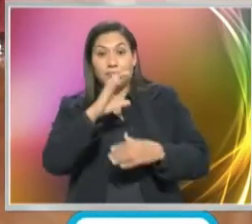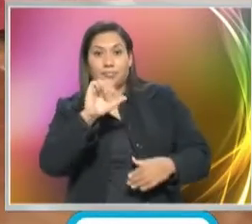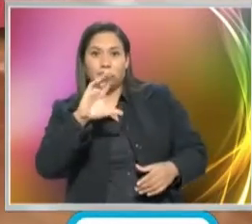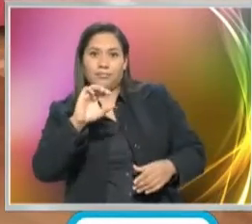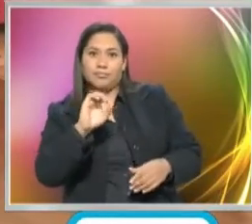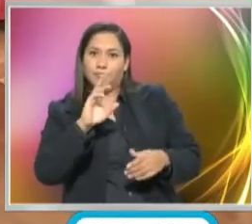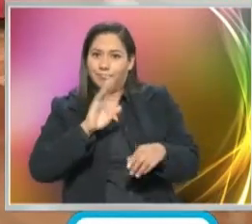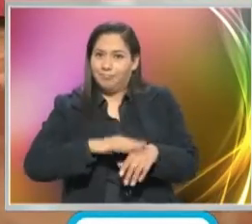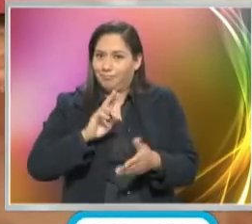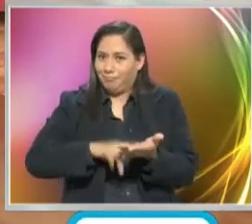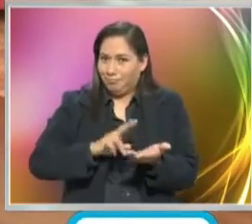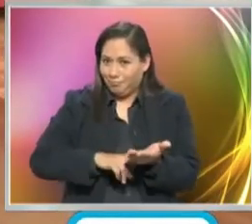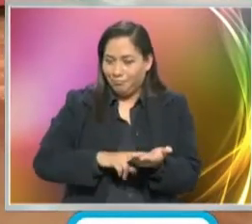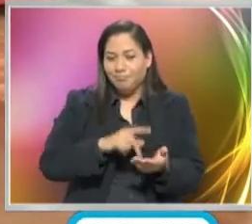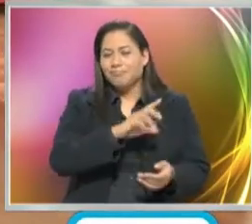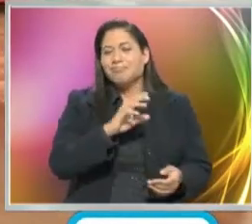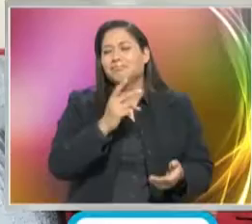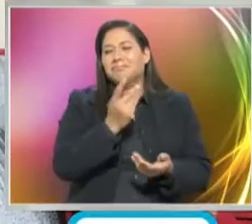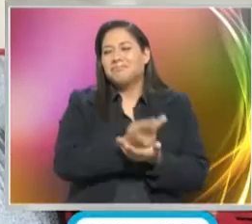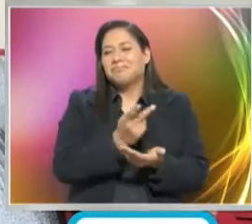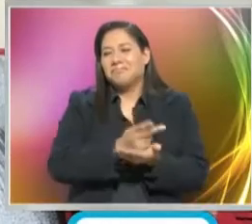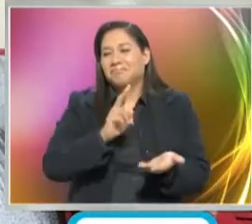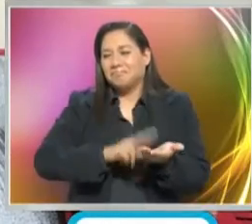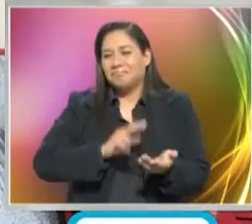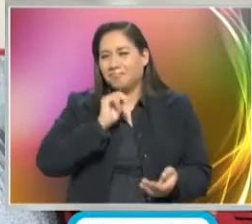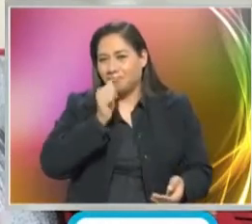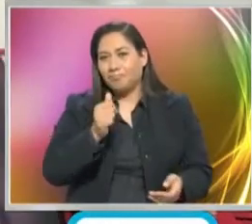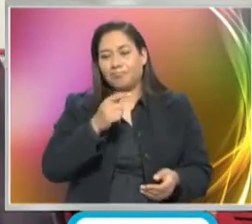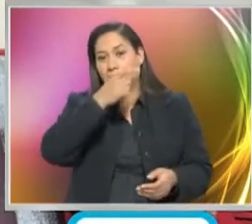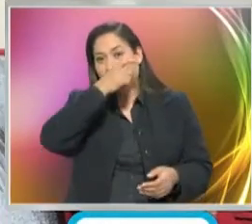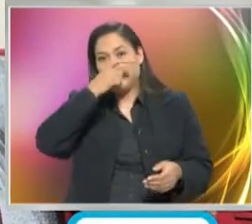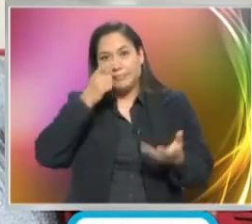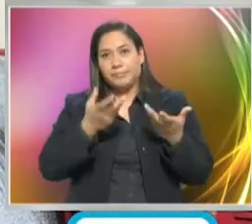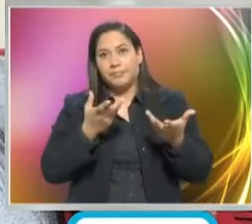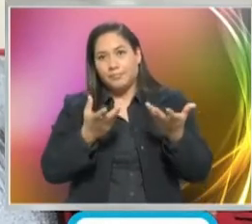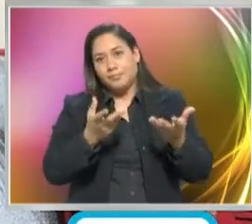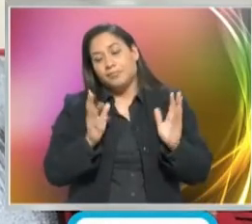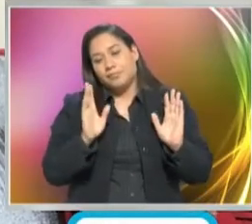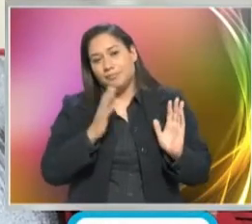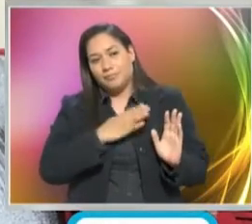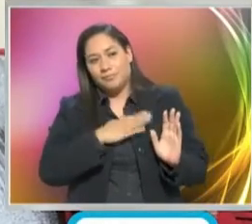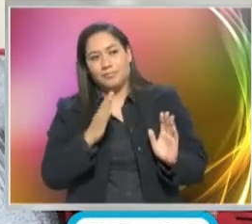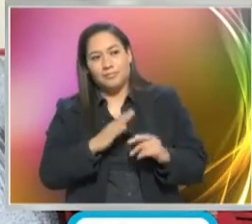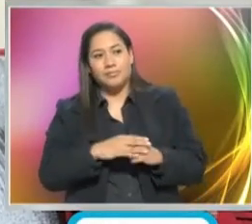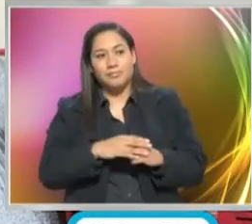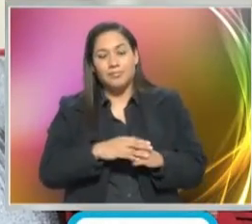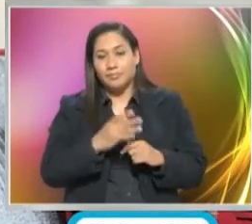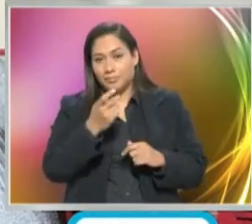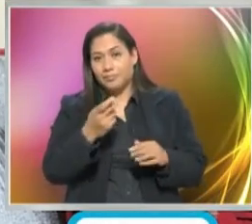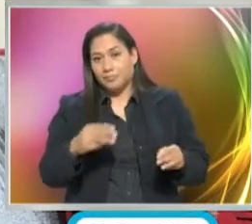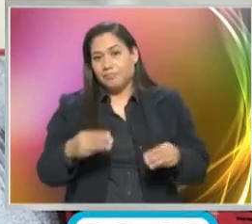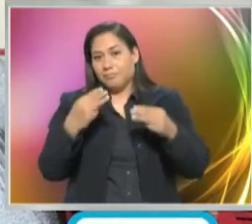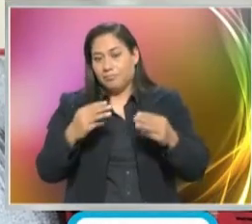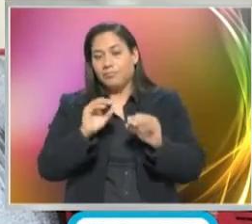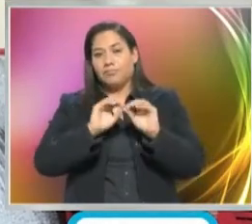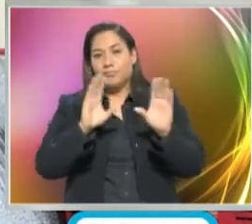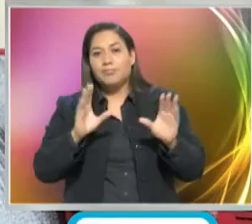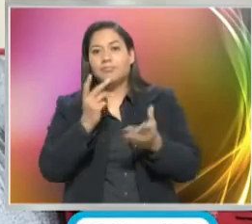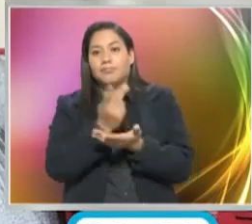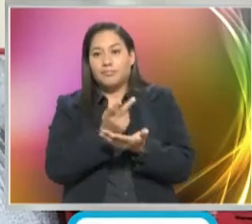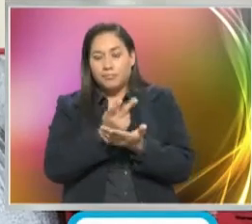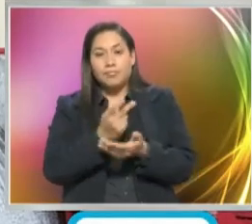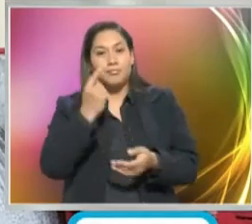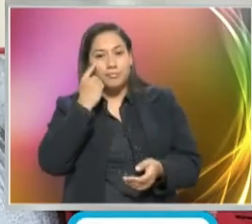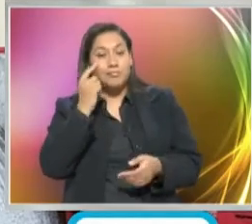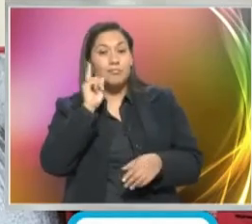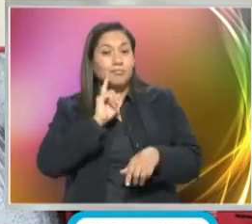ejemplo. que Era más valioso para Era ellos. más valioso para... Codiciadísimo. Entonces, bueno, pues hay este mercado, por supuesto, de plata.